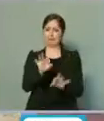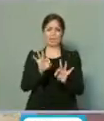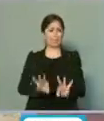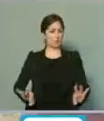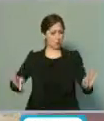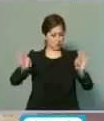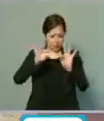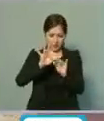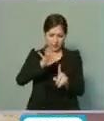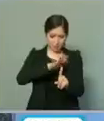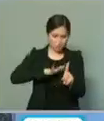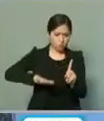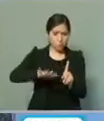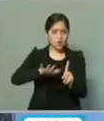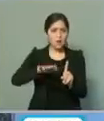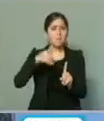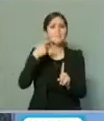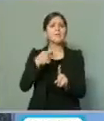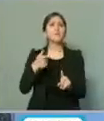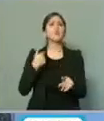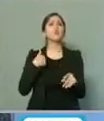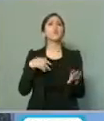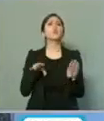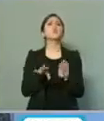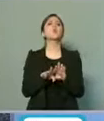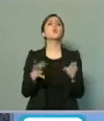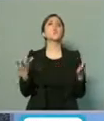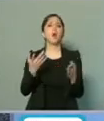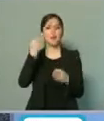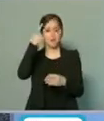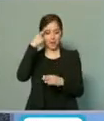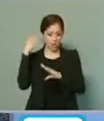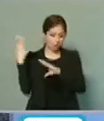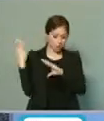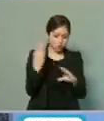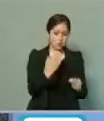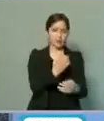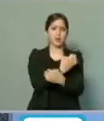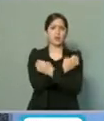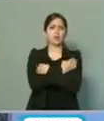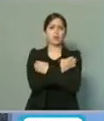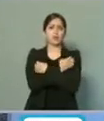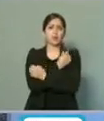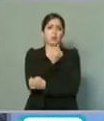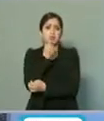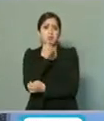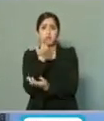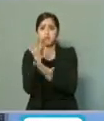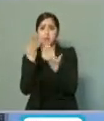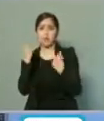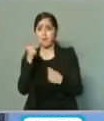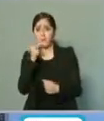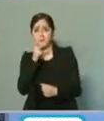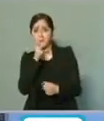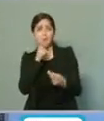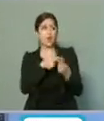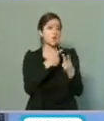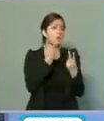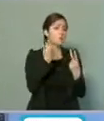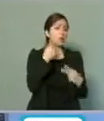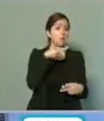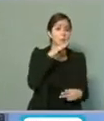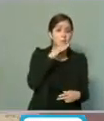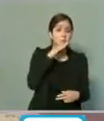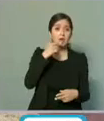sociedad, pero ¿cómo empezamos entonces a educar a los niños? ¿Cómo, si no existe el papá o no está la mamá, lo ideal es